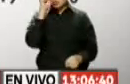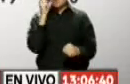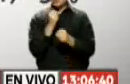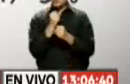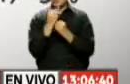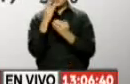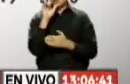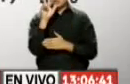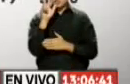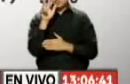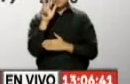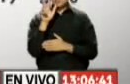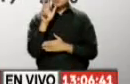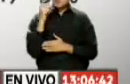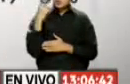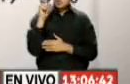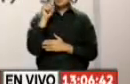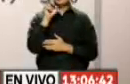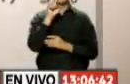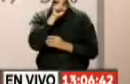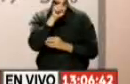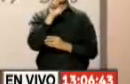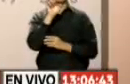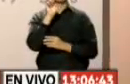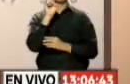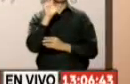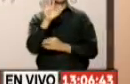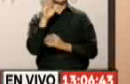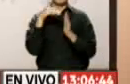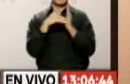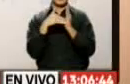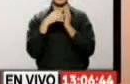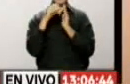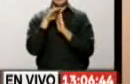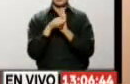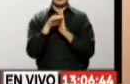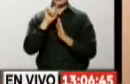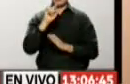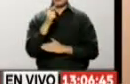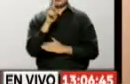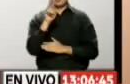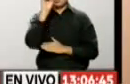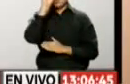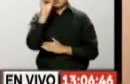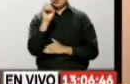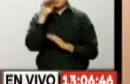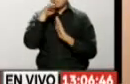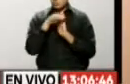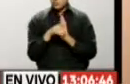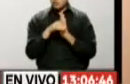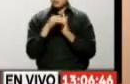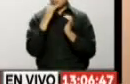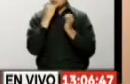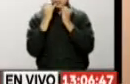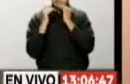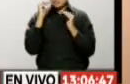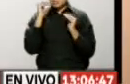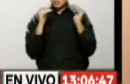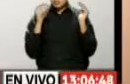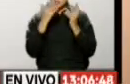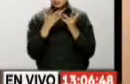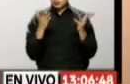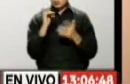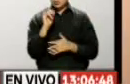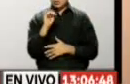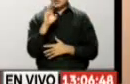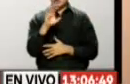son 3.105.000, lo cual equivale a una disminución del 1.2%. No obstante, el margen de error de la encuesta en la que se basa el